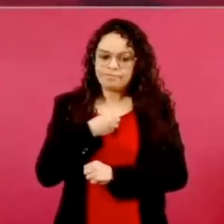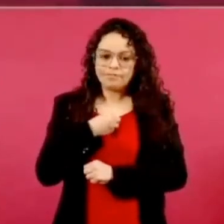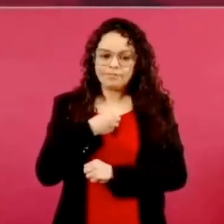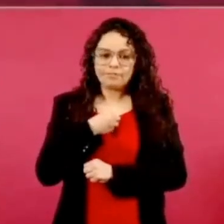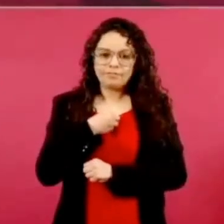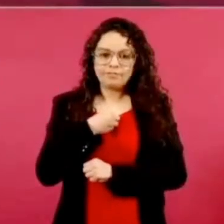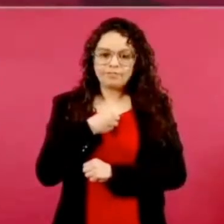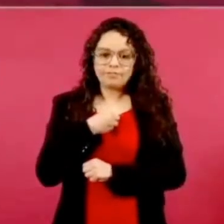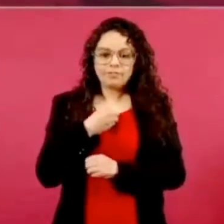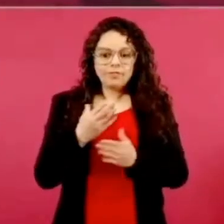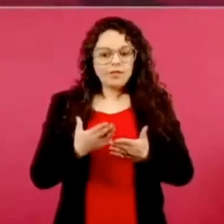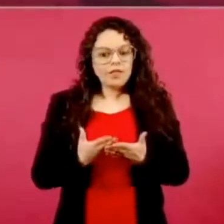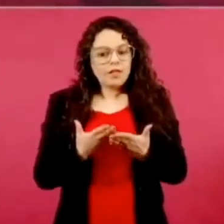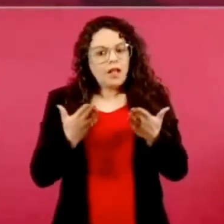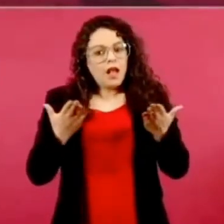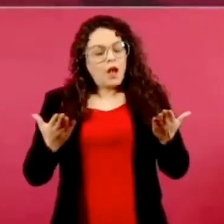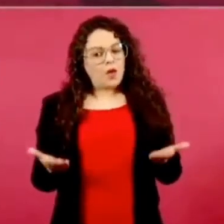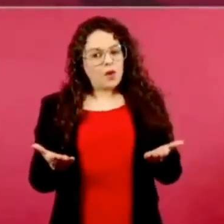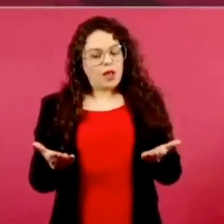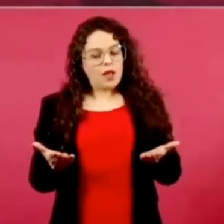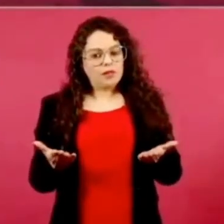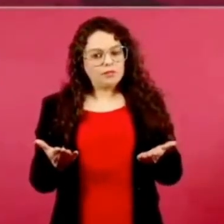resulta que